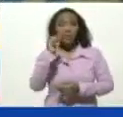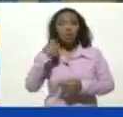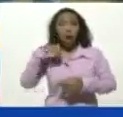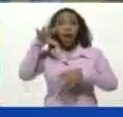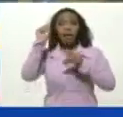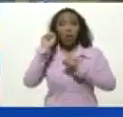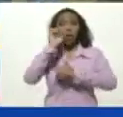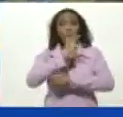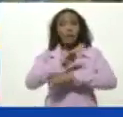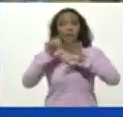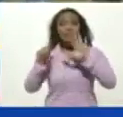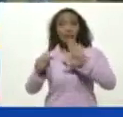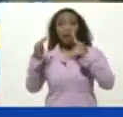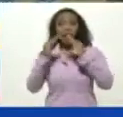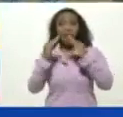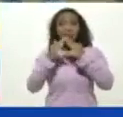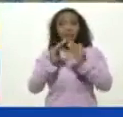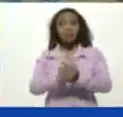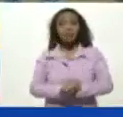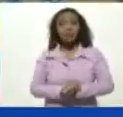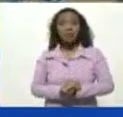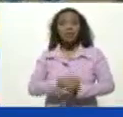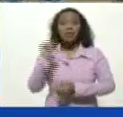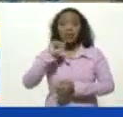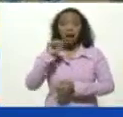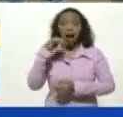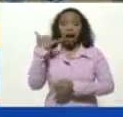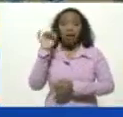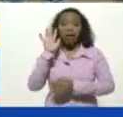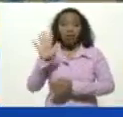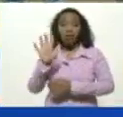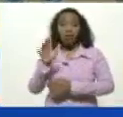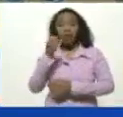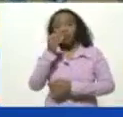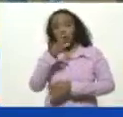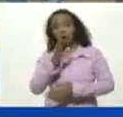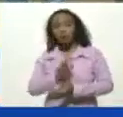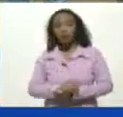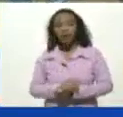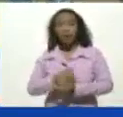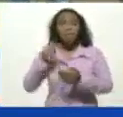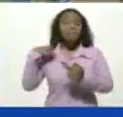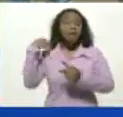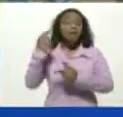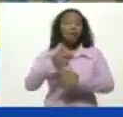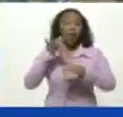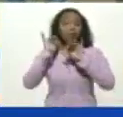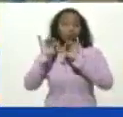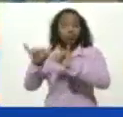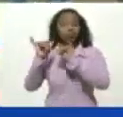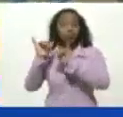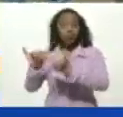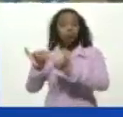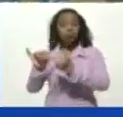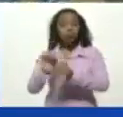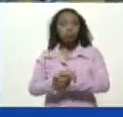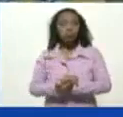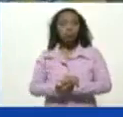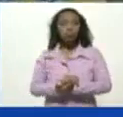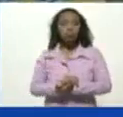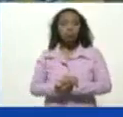son 46 viviendas. Si es así, bueno, mañana mismo va